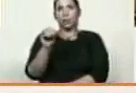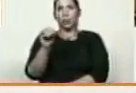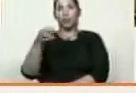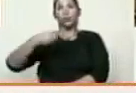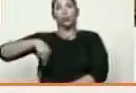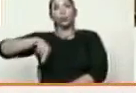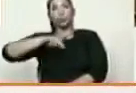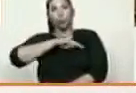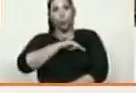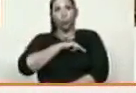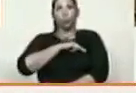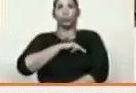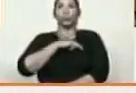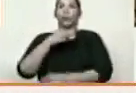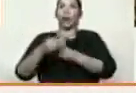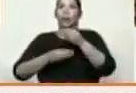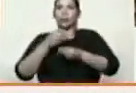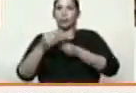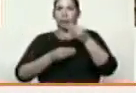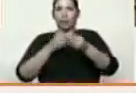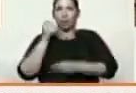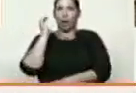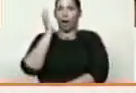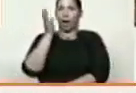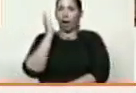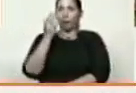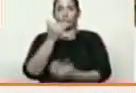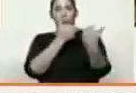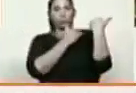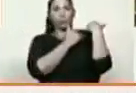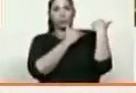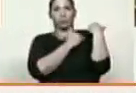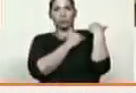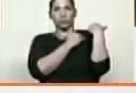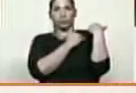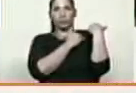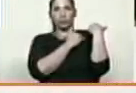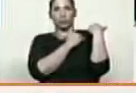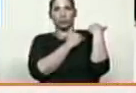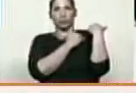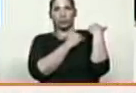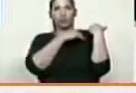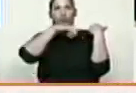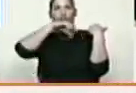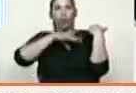nosotros estamos haciendo es un acto de responsabilidad histórica.